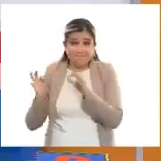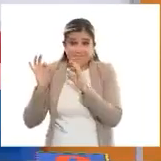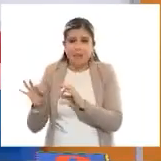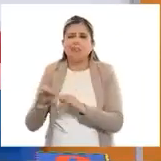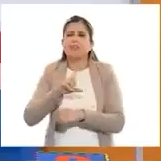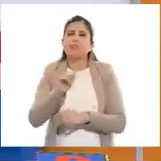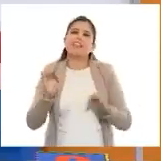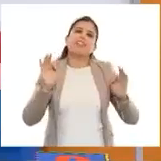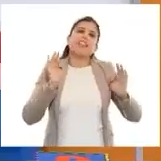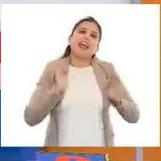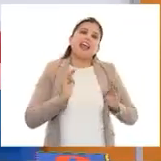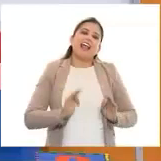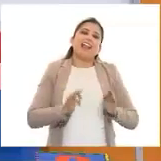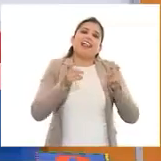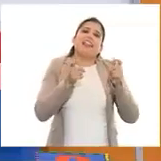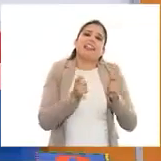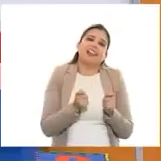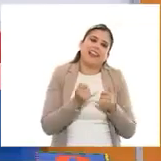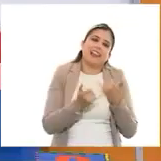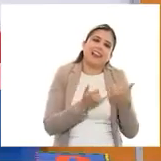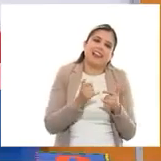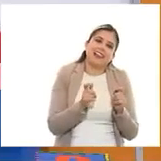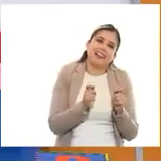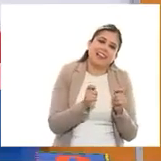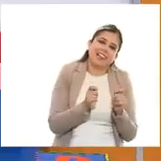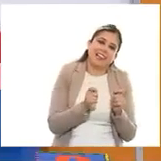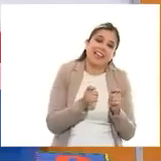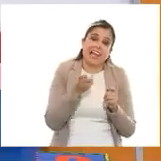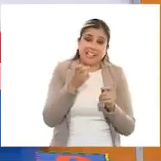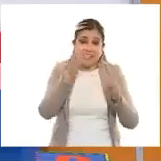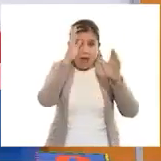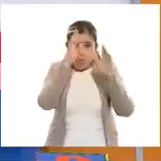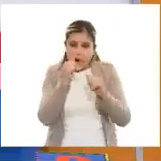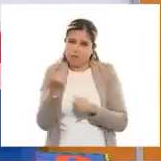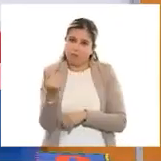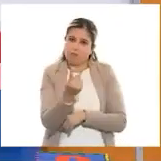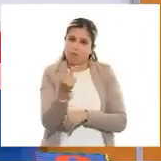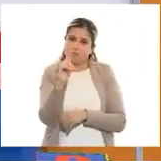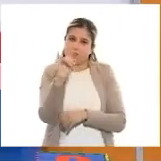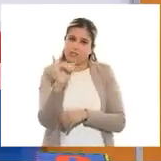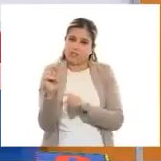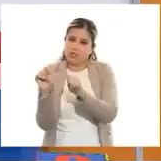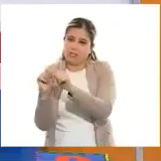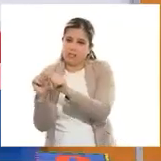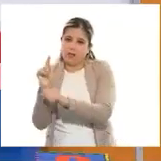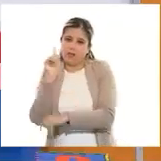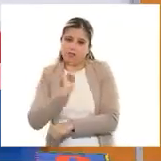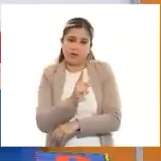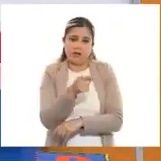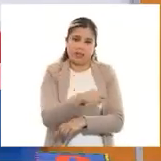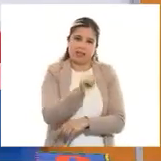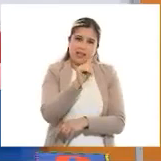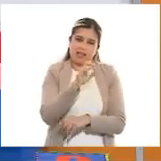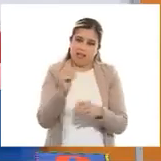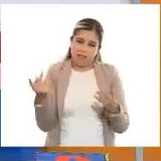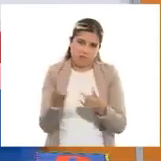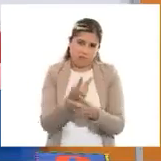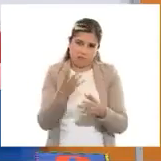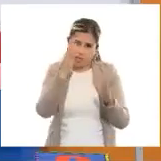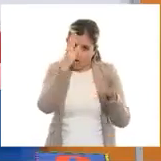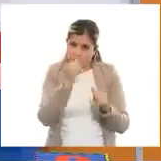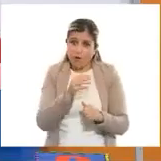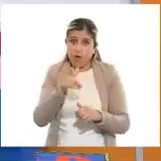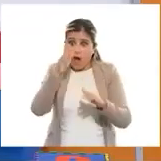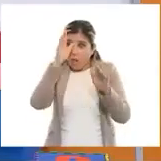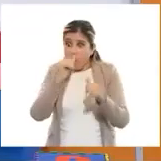tranquilidad irse a sentar a jugar, porque recuerden que fue un acuerdo con su tía. Y cuando rompemos los acuerdos, ya hemos mencionado